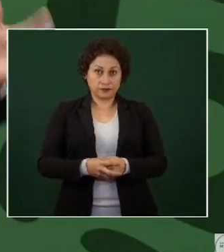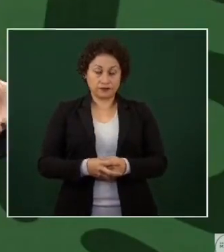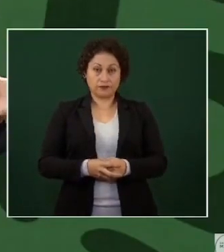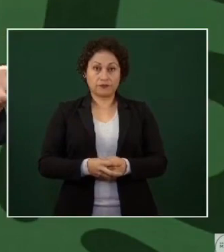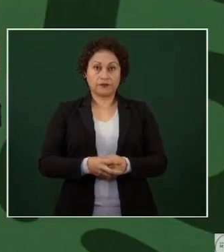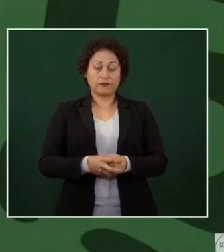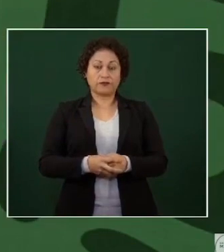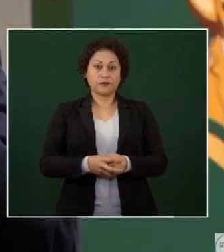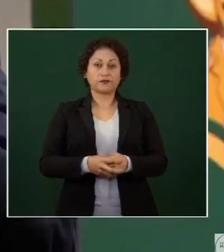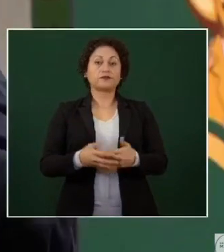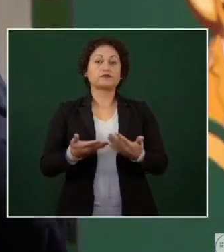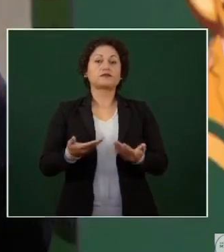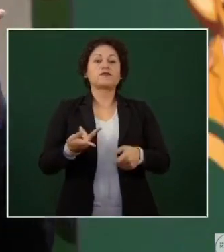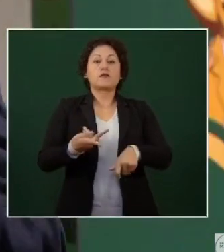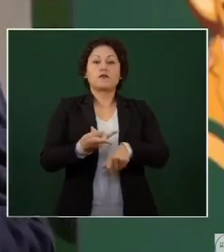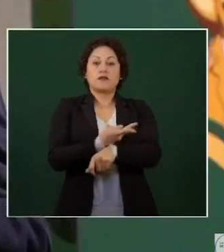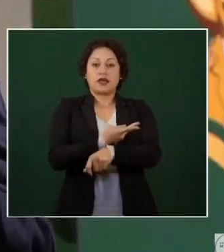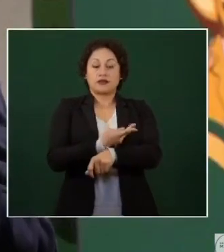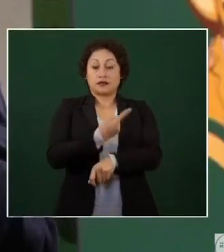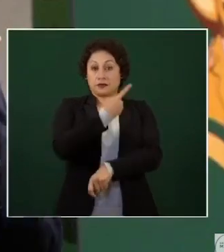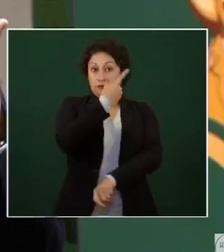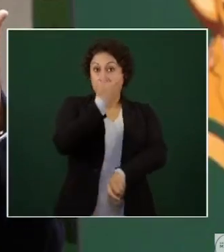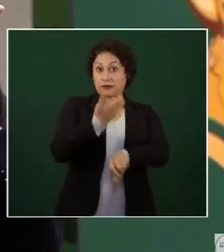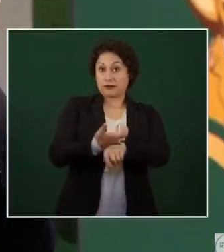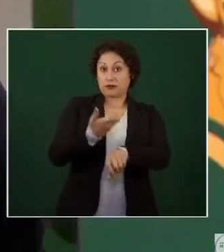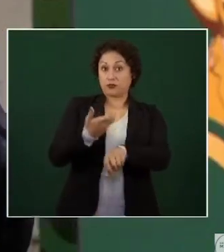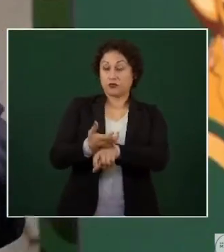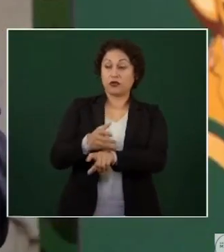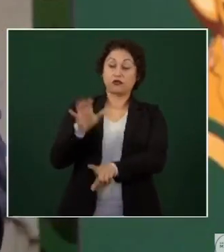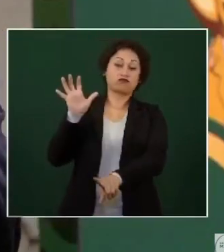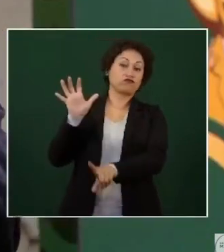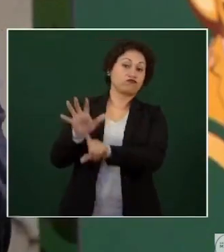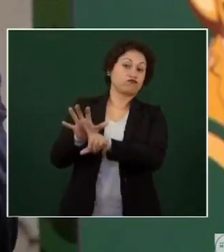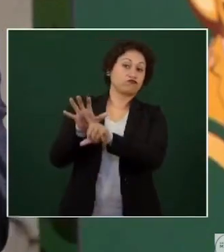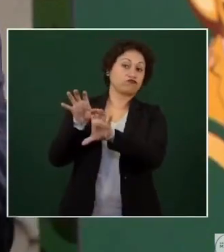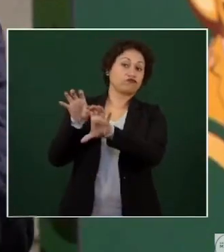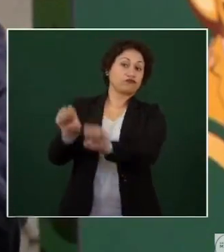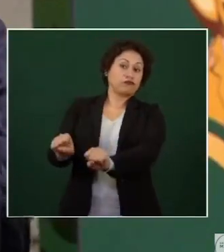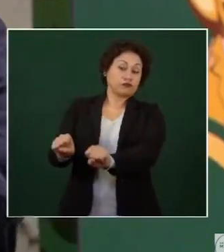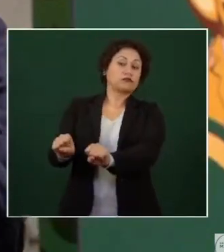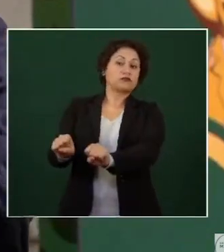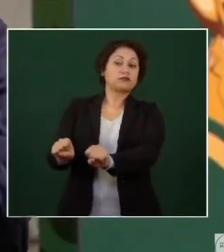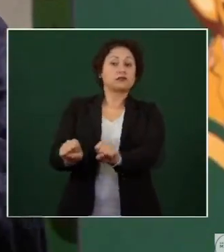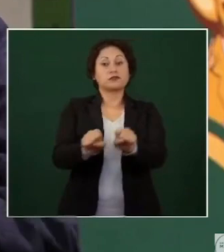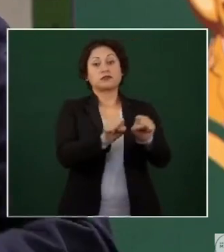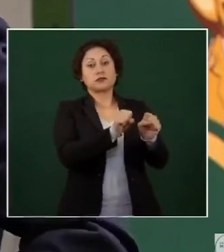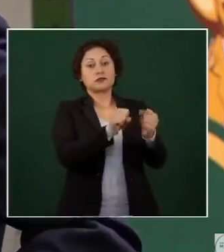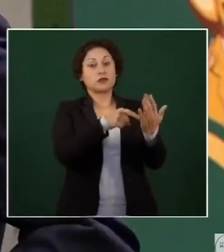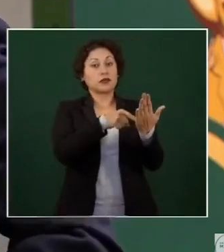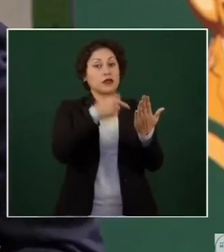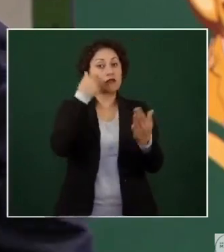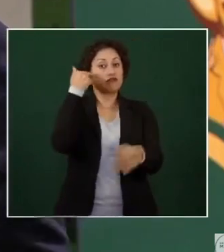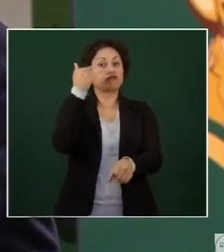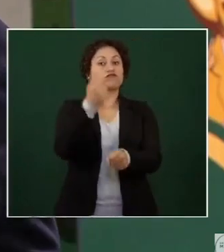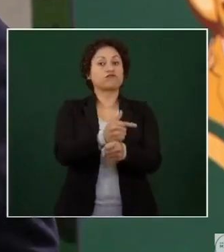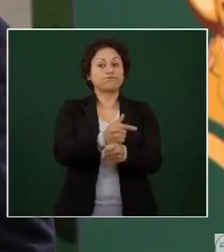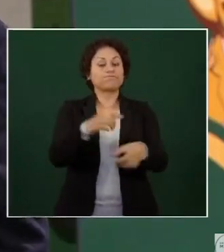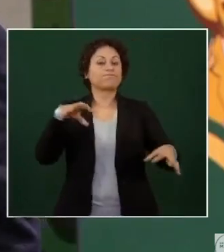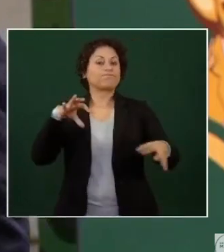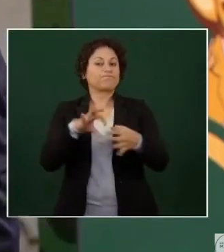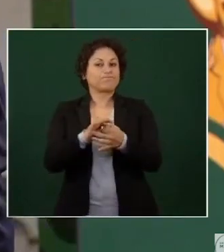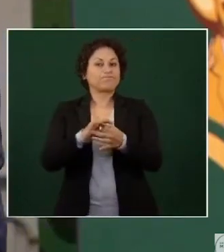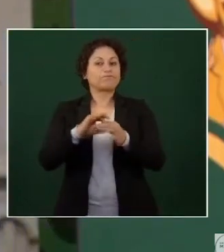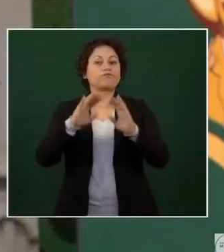lo detienen en Estados Unidos y lo acusan de vinculación con la delincuencia organizada y